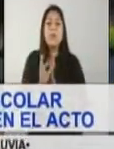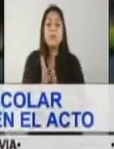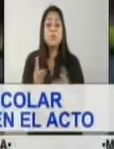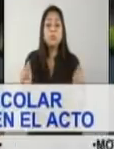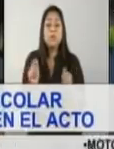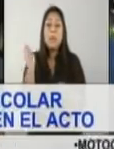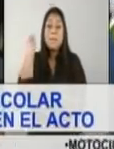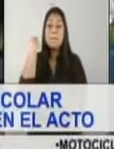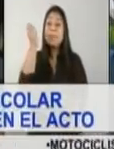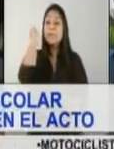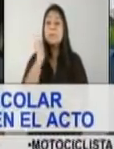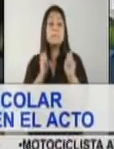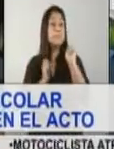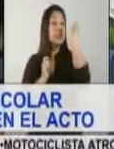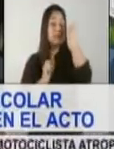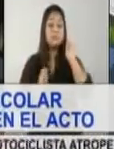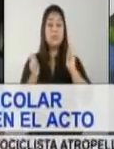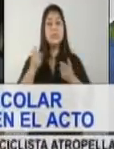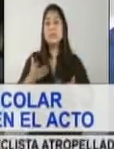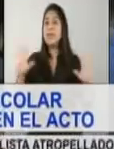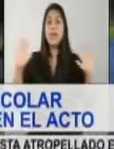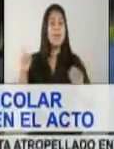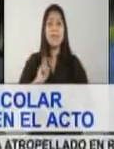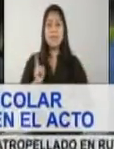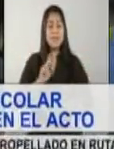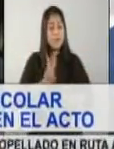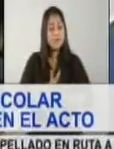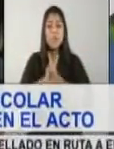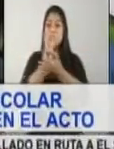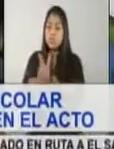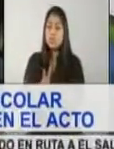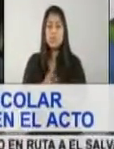La tenemos que resolver con voluntad,